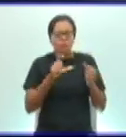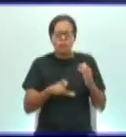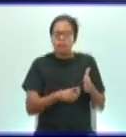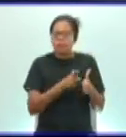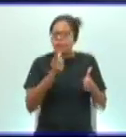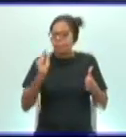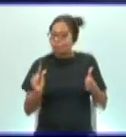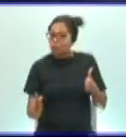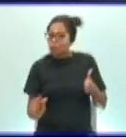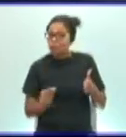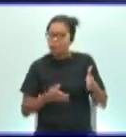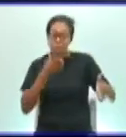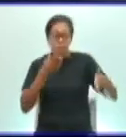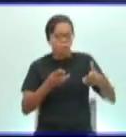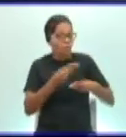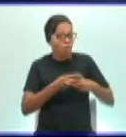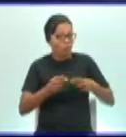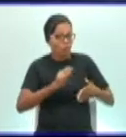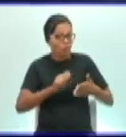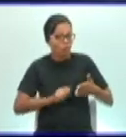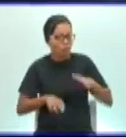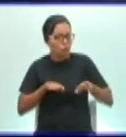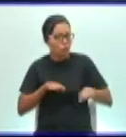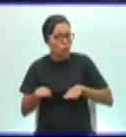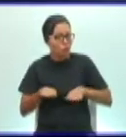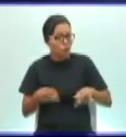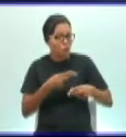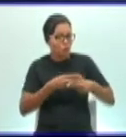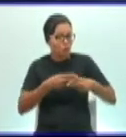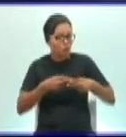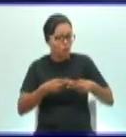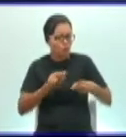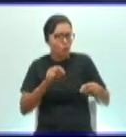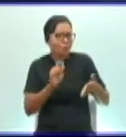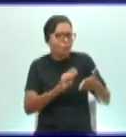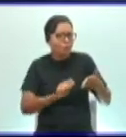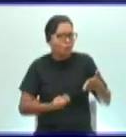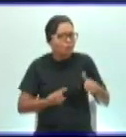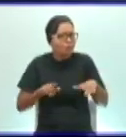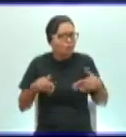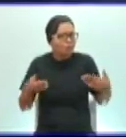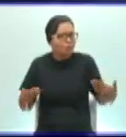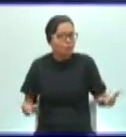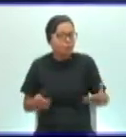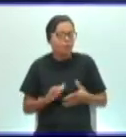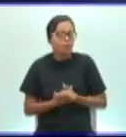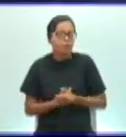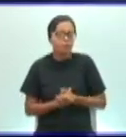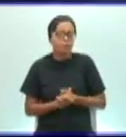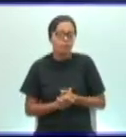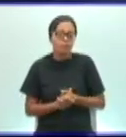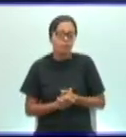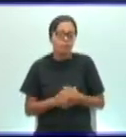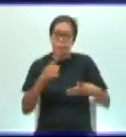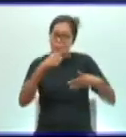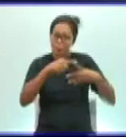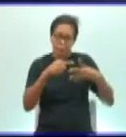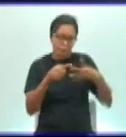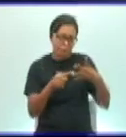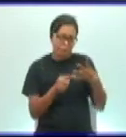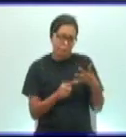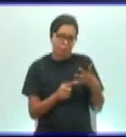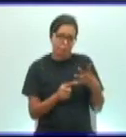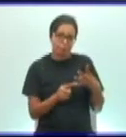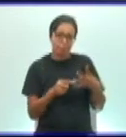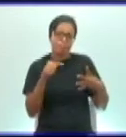las condiciones que se escribe, para qué se escribió, qué importancia tiene, cuáles son sus principales ideas. O sea, que este tratamiento lo